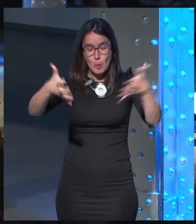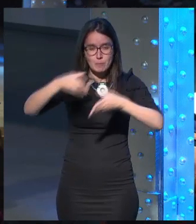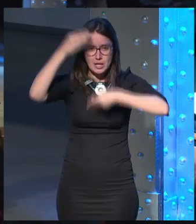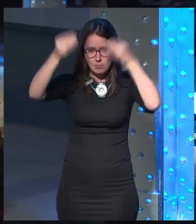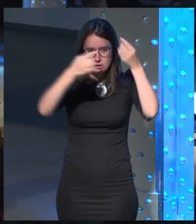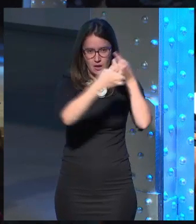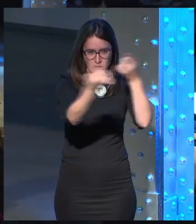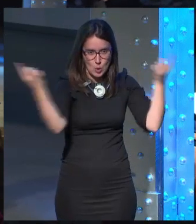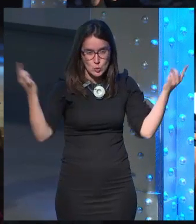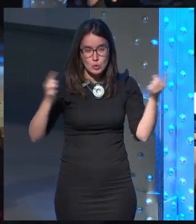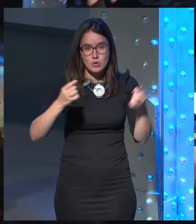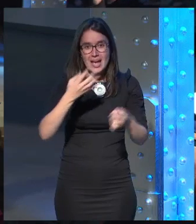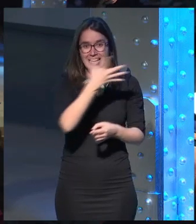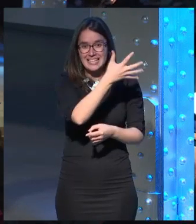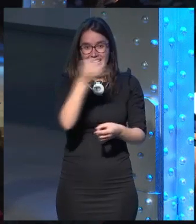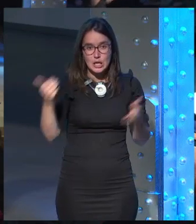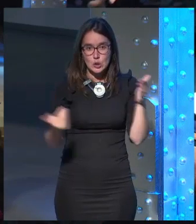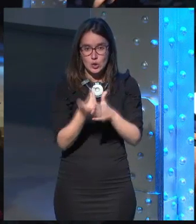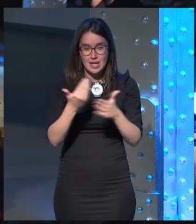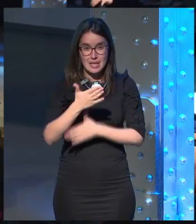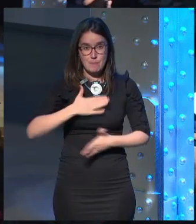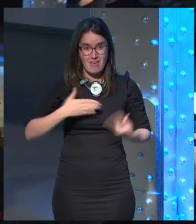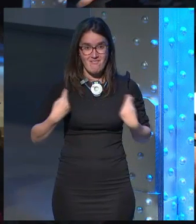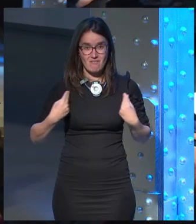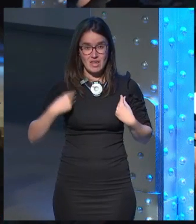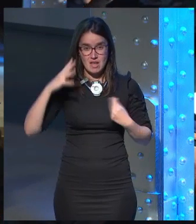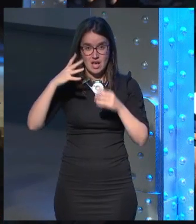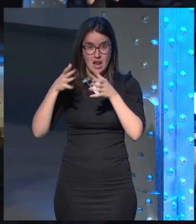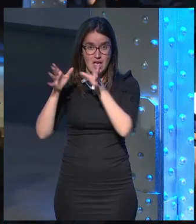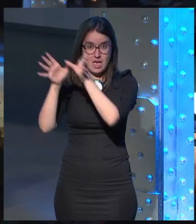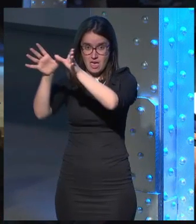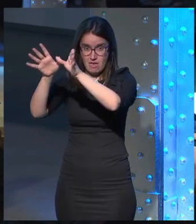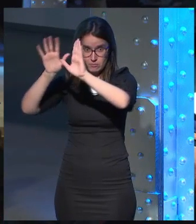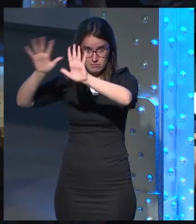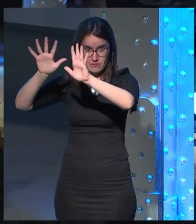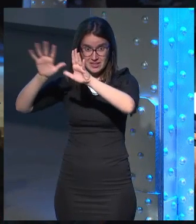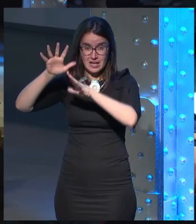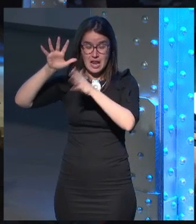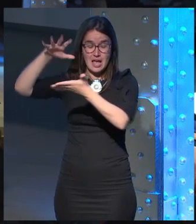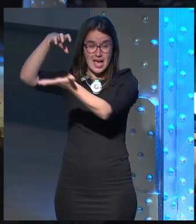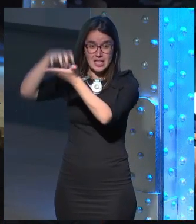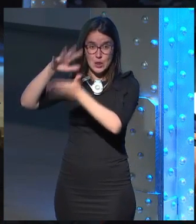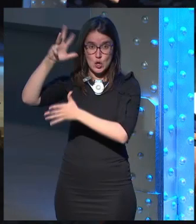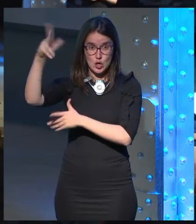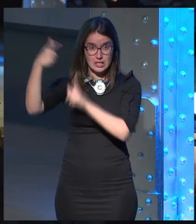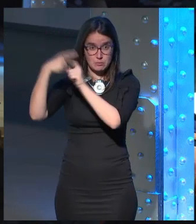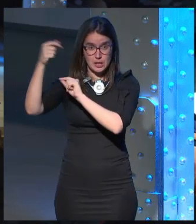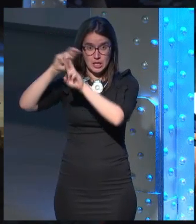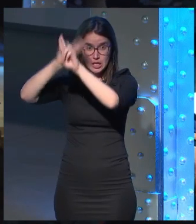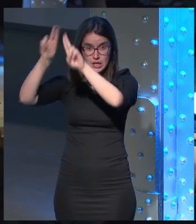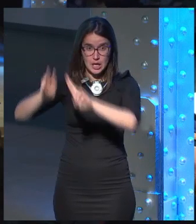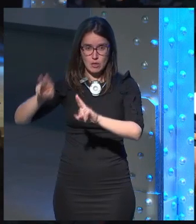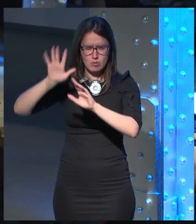pensar. Después de haber estado 500 días de mi vida en la Estación Espacial Internacional